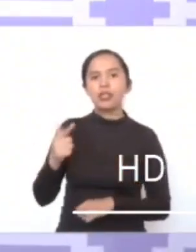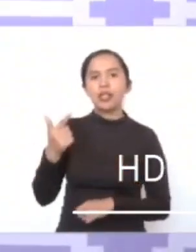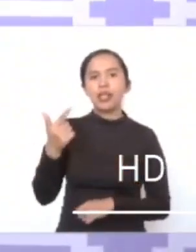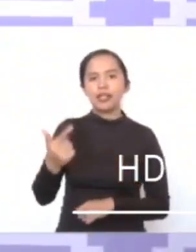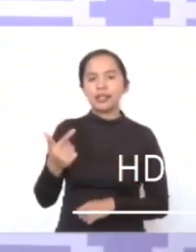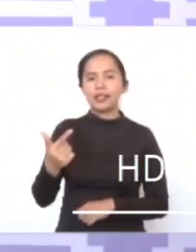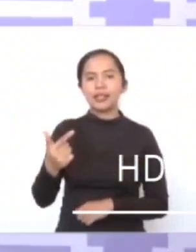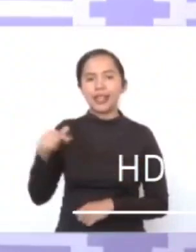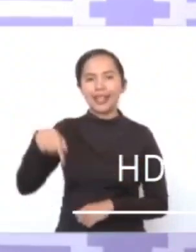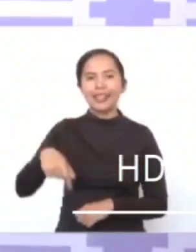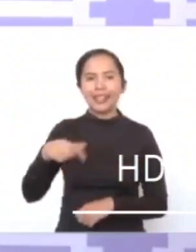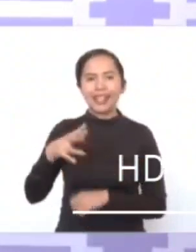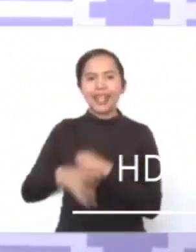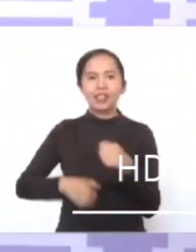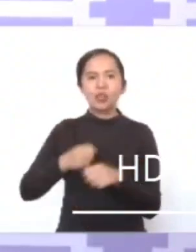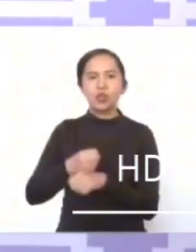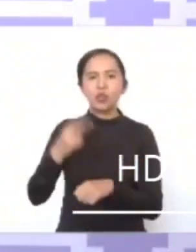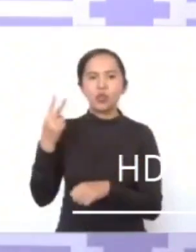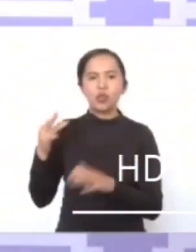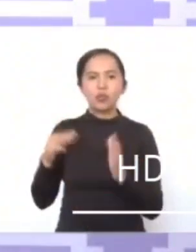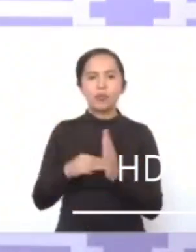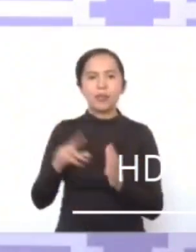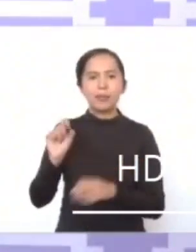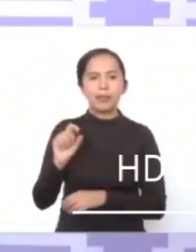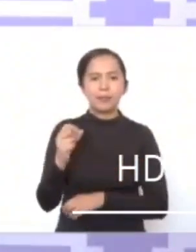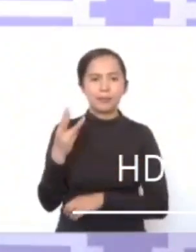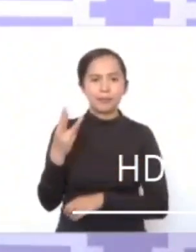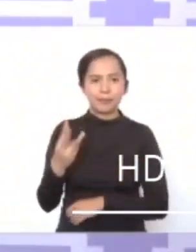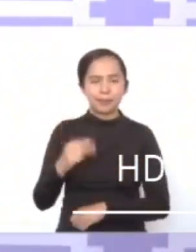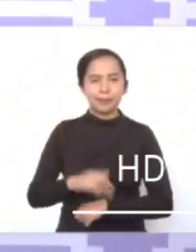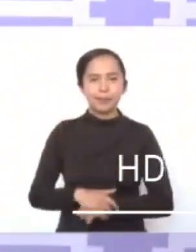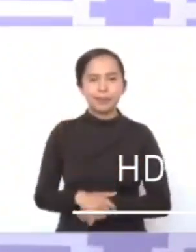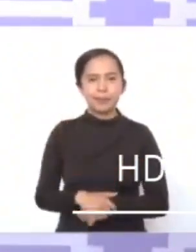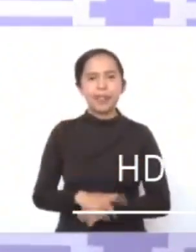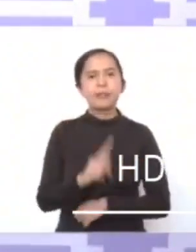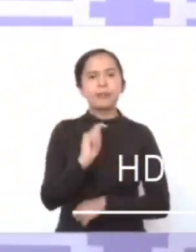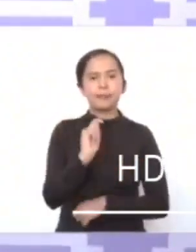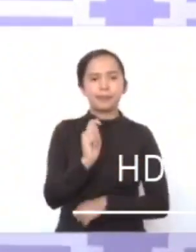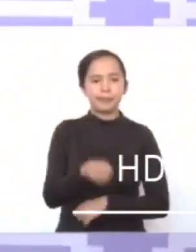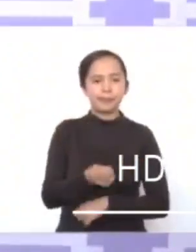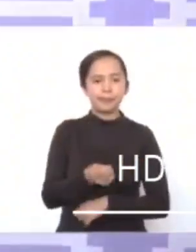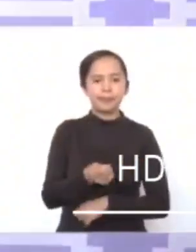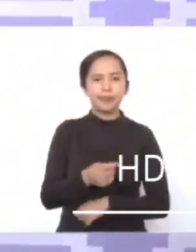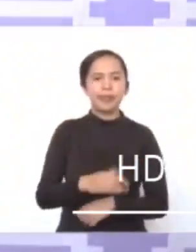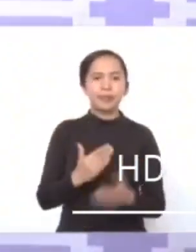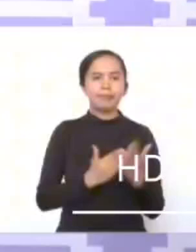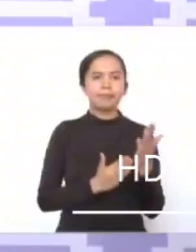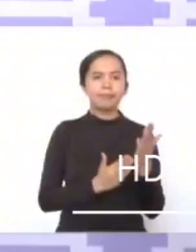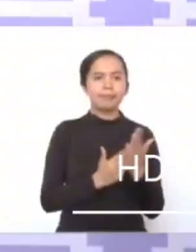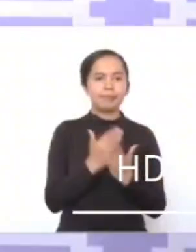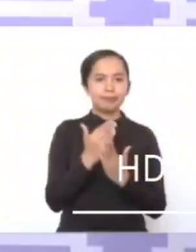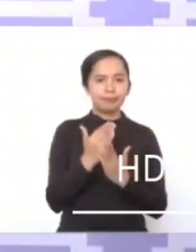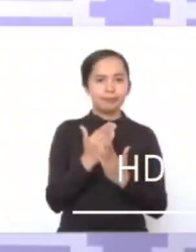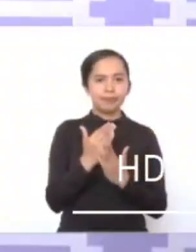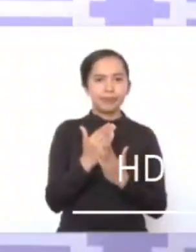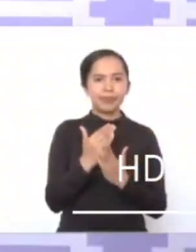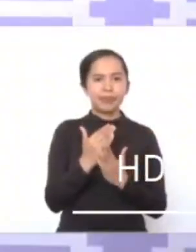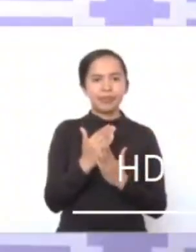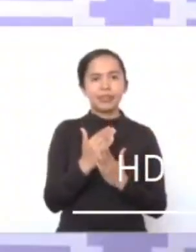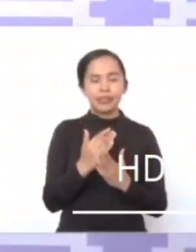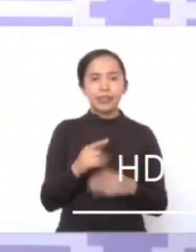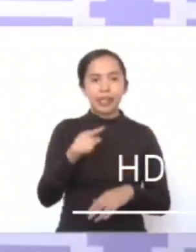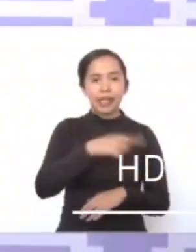en 2023. Es decir, aumentó el número